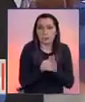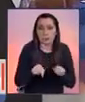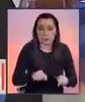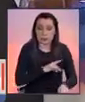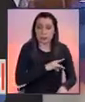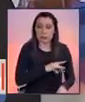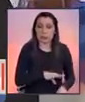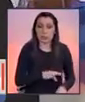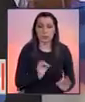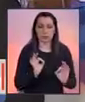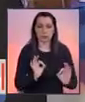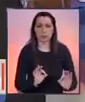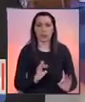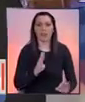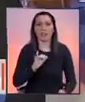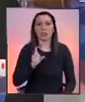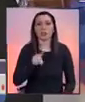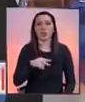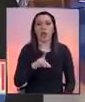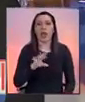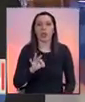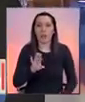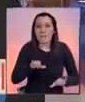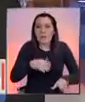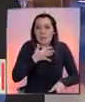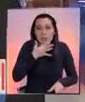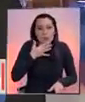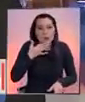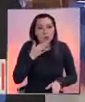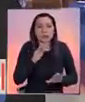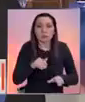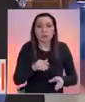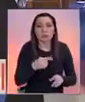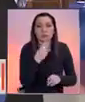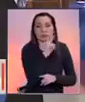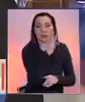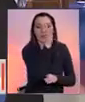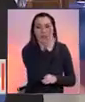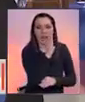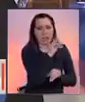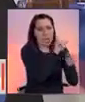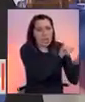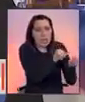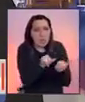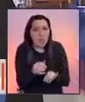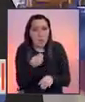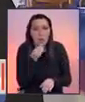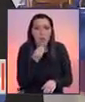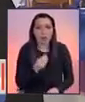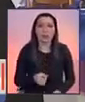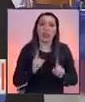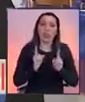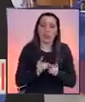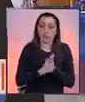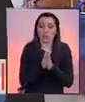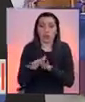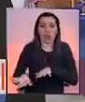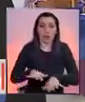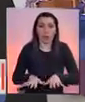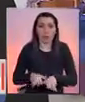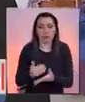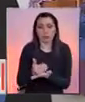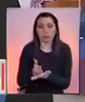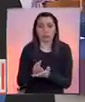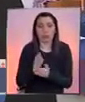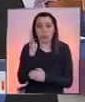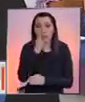Chile sea una feijoada brasileña y tenga el mismo gusto que comerla en Brasil? Tiene que tener todas las cosas que tiene en